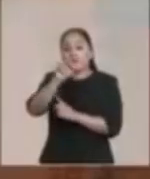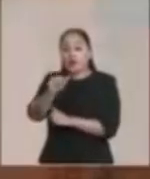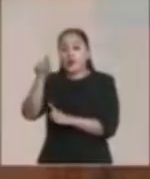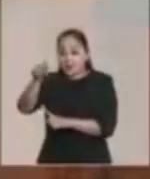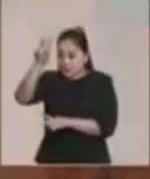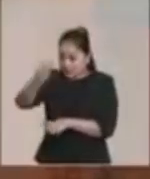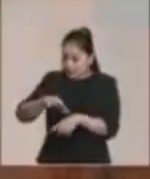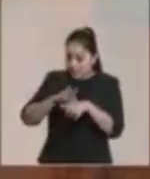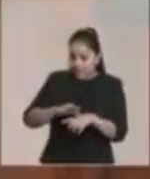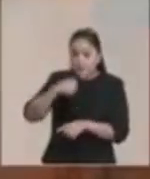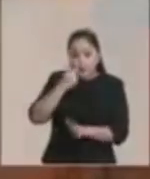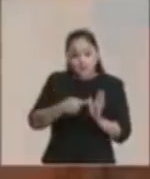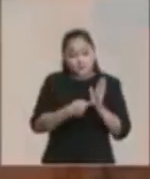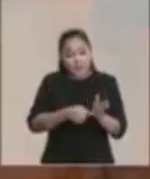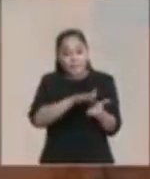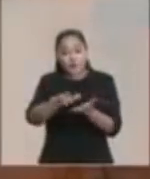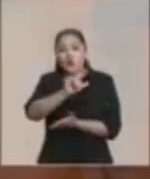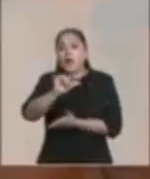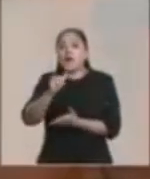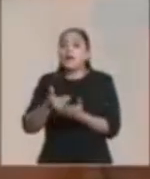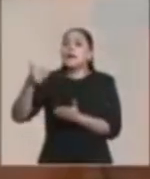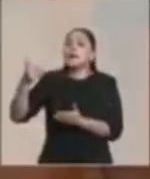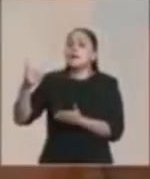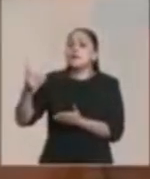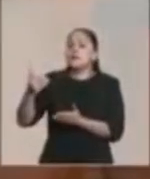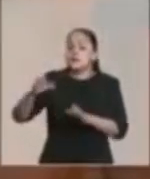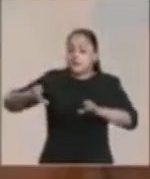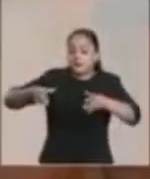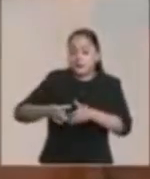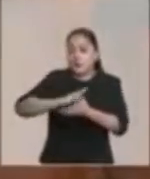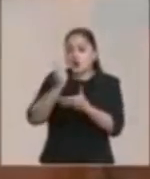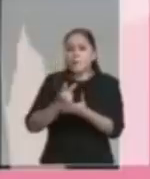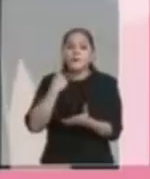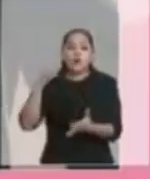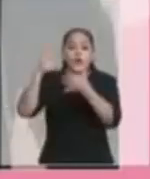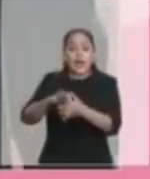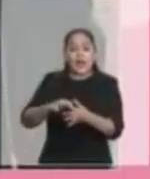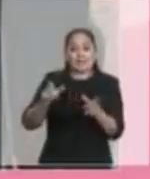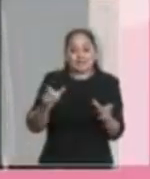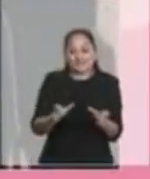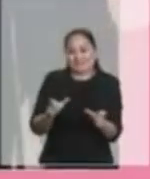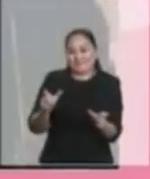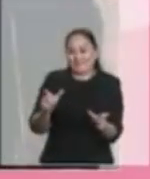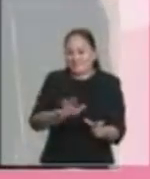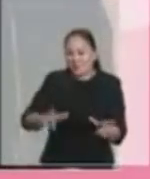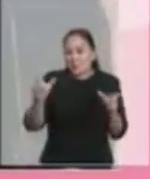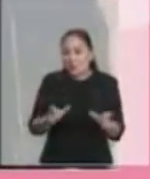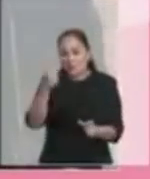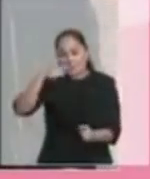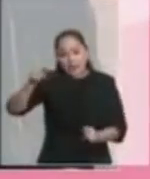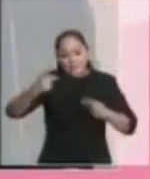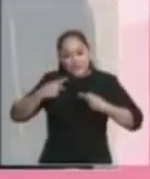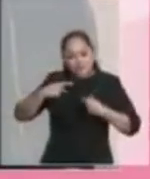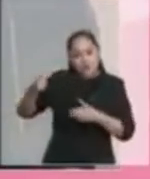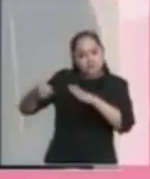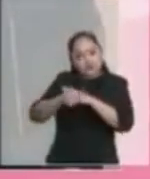es el Ricardo Anaya que apoyaba precisamente pues una política de seguridad de enfrentar a los criminales, o el que ahorita